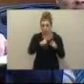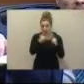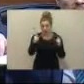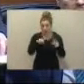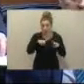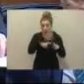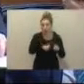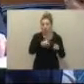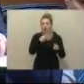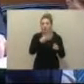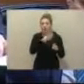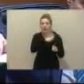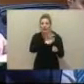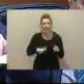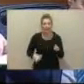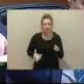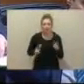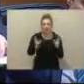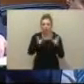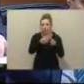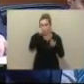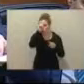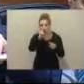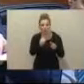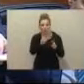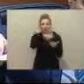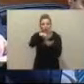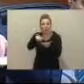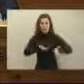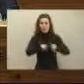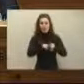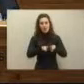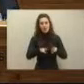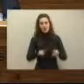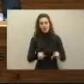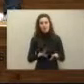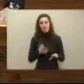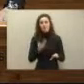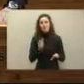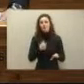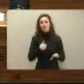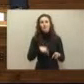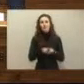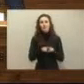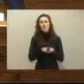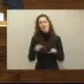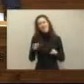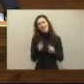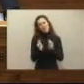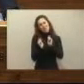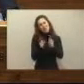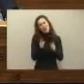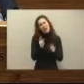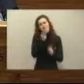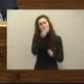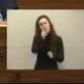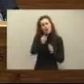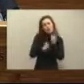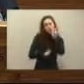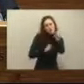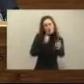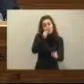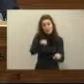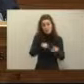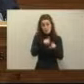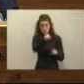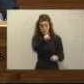a qué centro se tenían que incorporar con 24 horas de antelación. Yo no voy a caer en la descalificación personal como usted ha hecho conmigo.